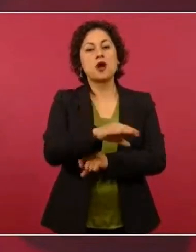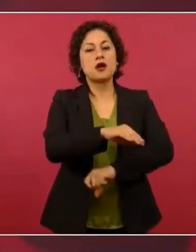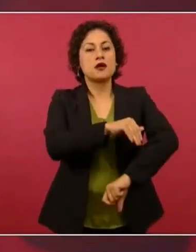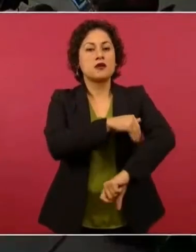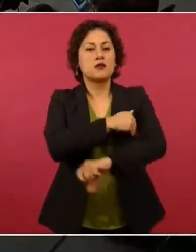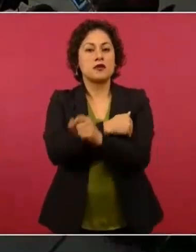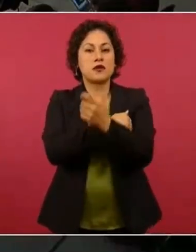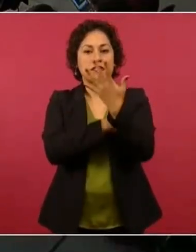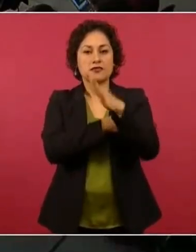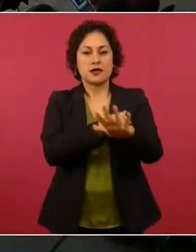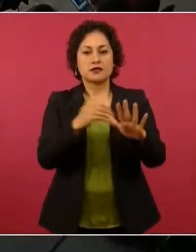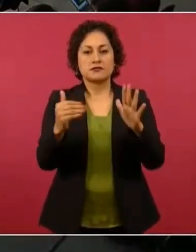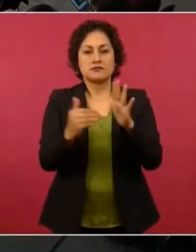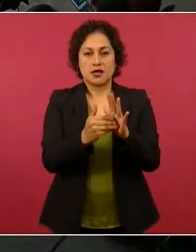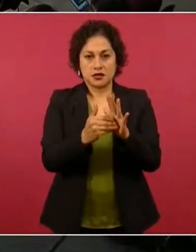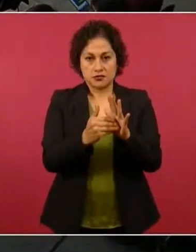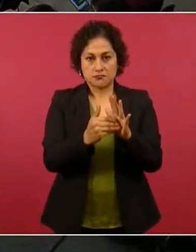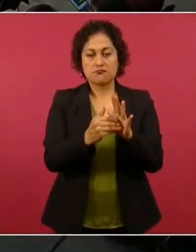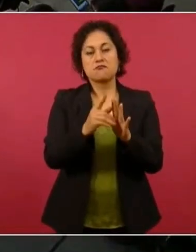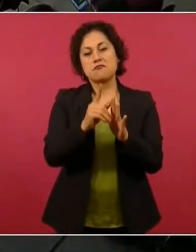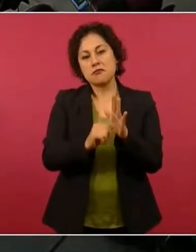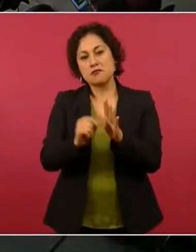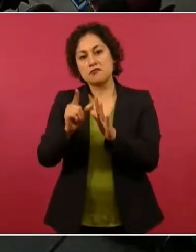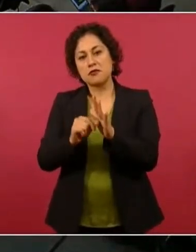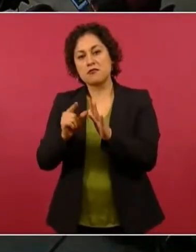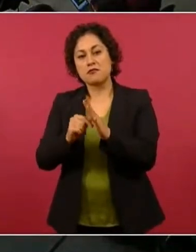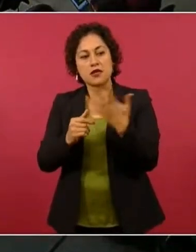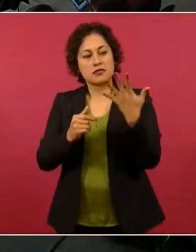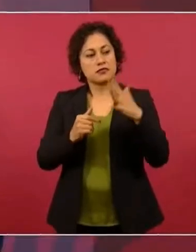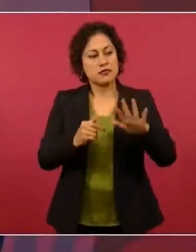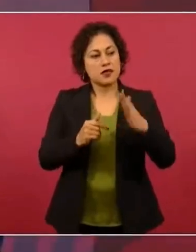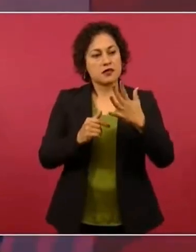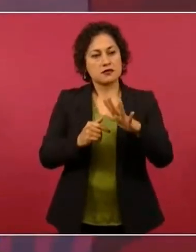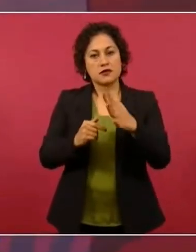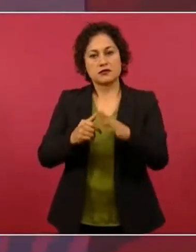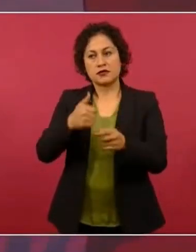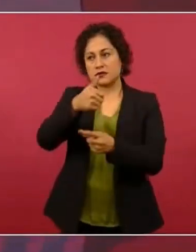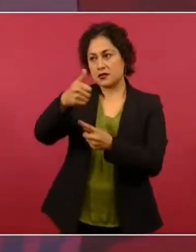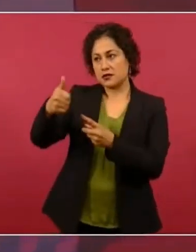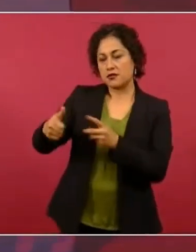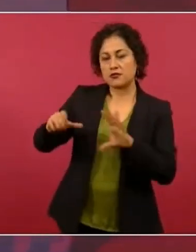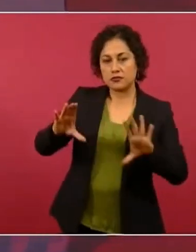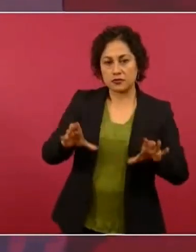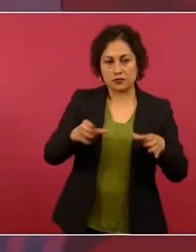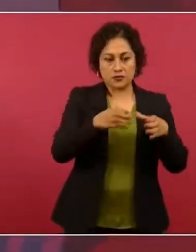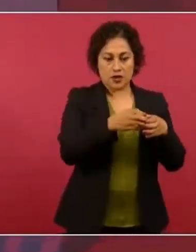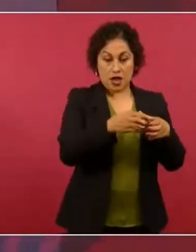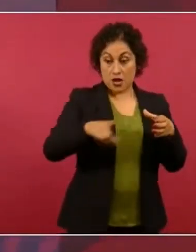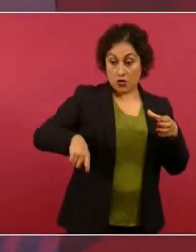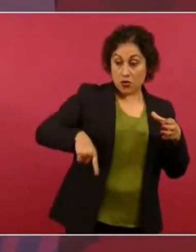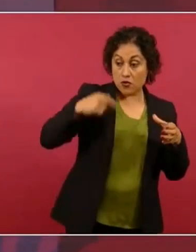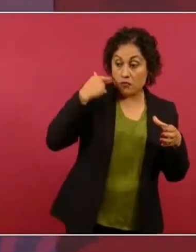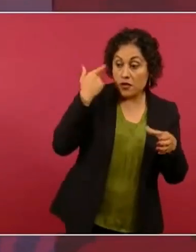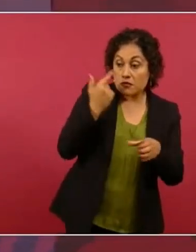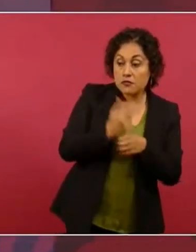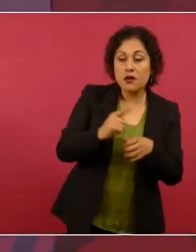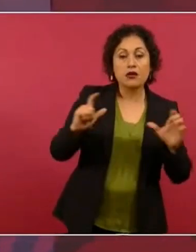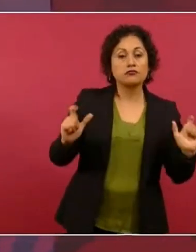al mes y el gobierno con ese fondo aportaba otros diez